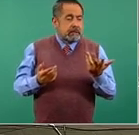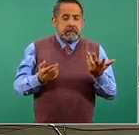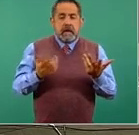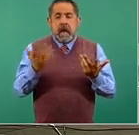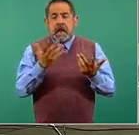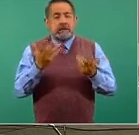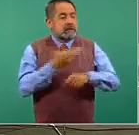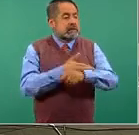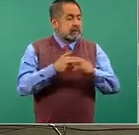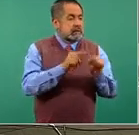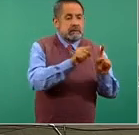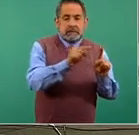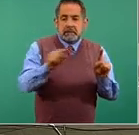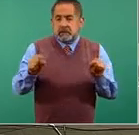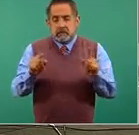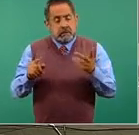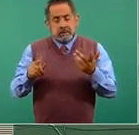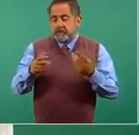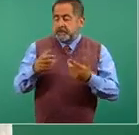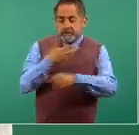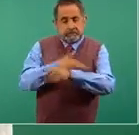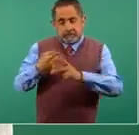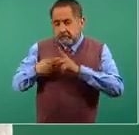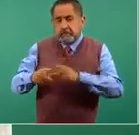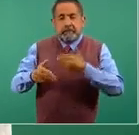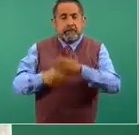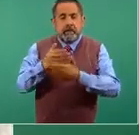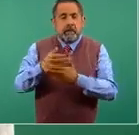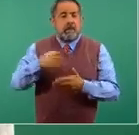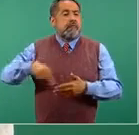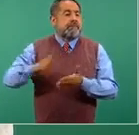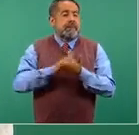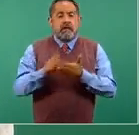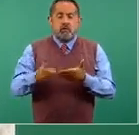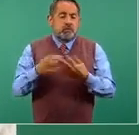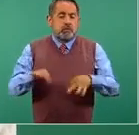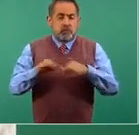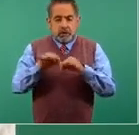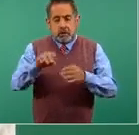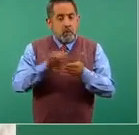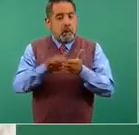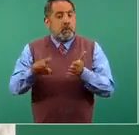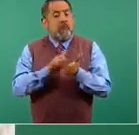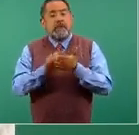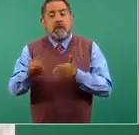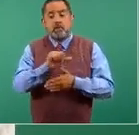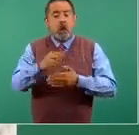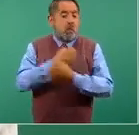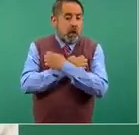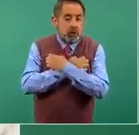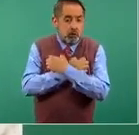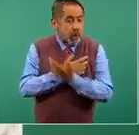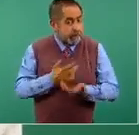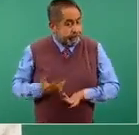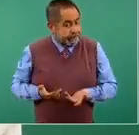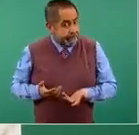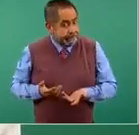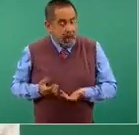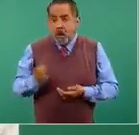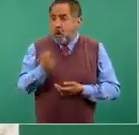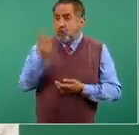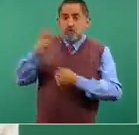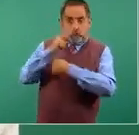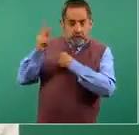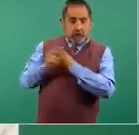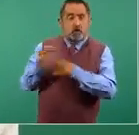diversos elementos de la vida pública que tienen que ver con derechos fundamentales, como el derecho a la educación. Varios países están en